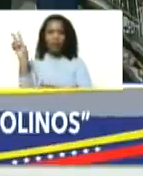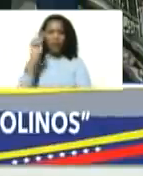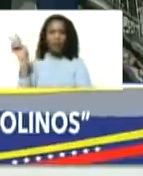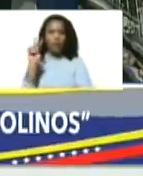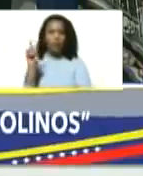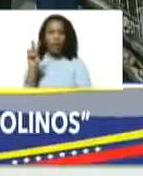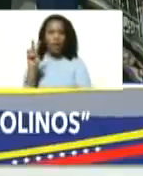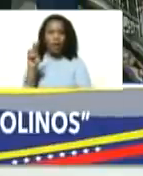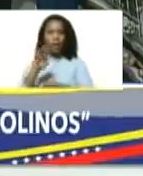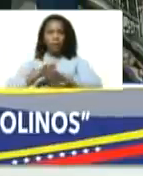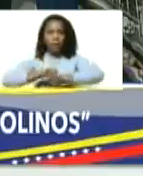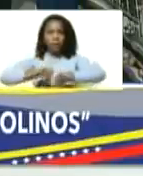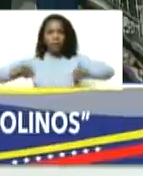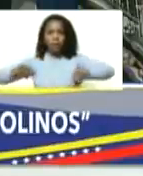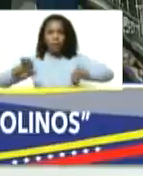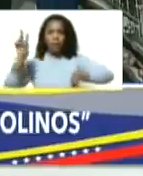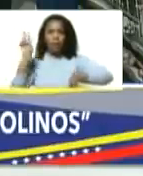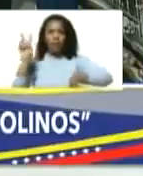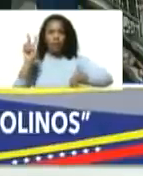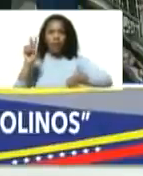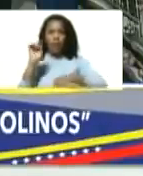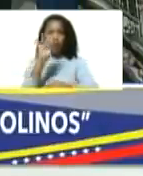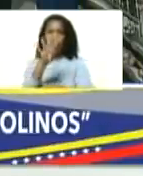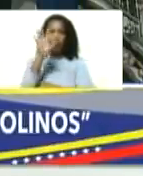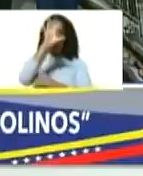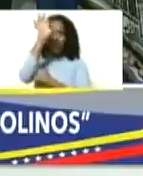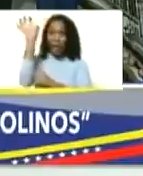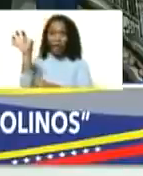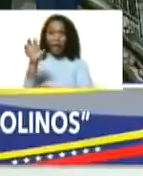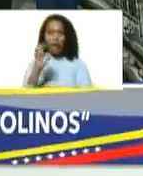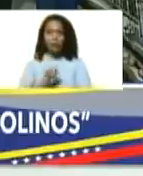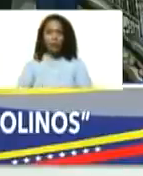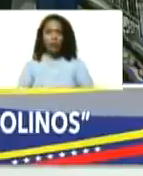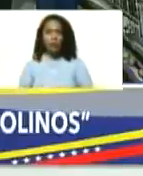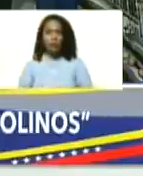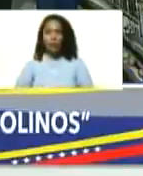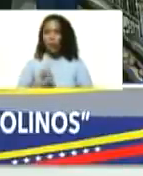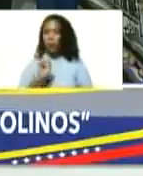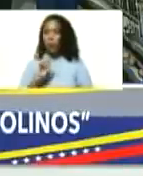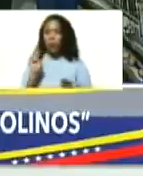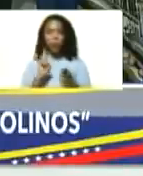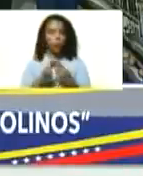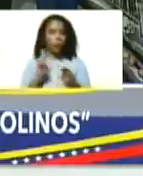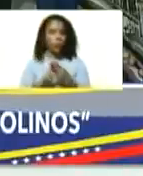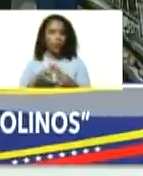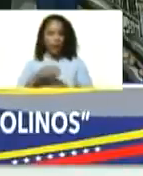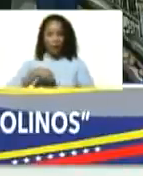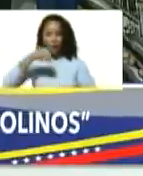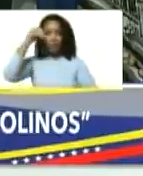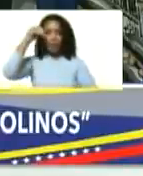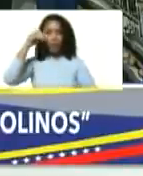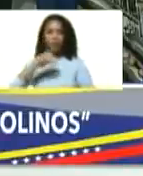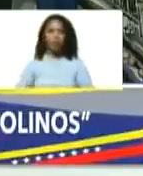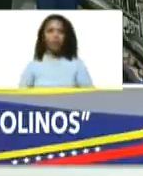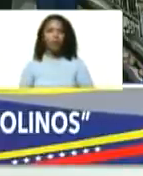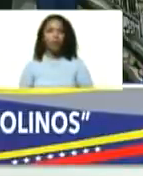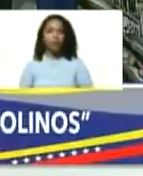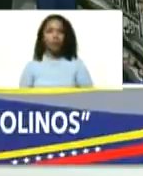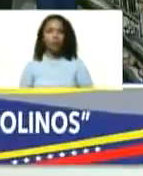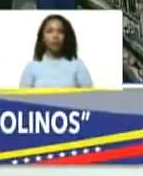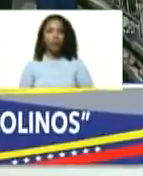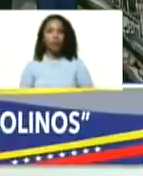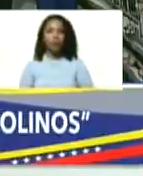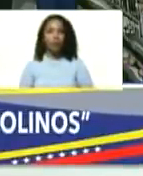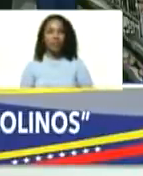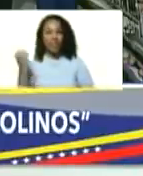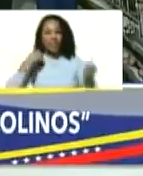y separar a venezuela en cuatro países no conocen el espíritu de evento y